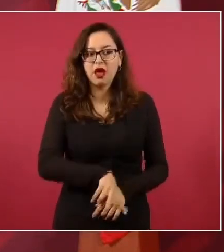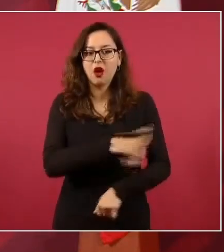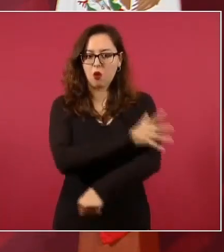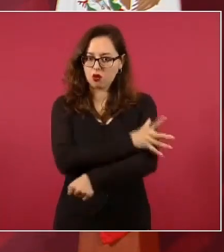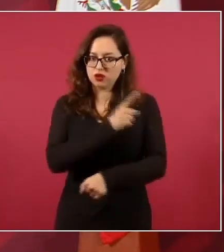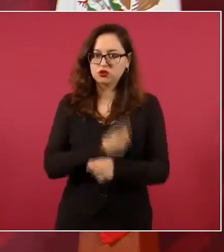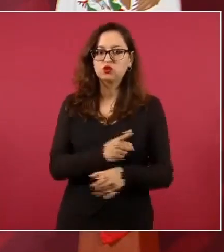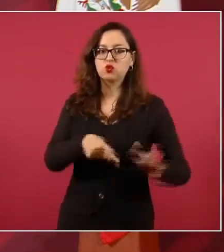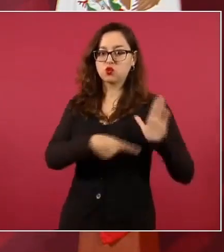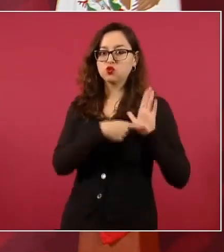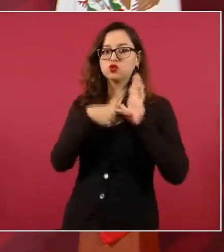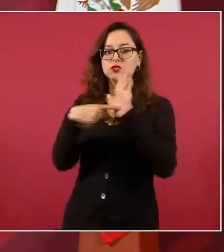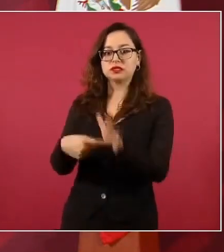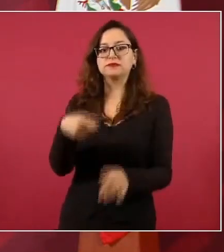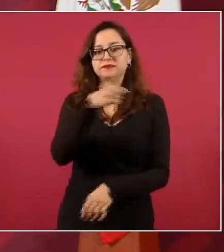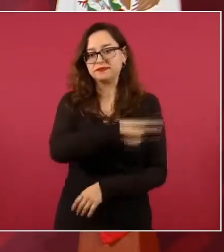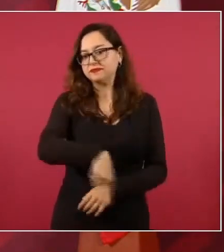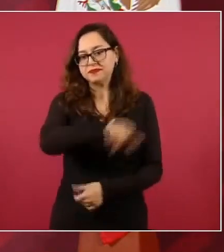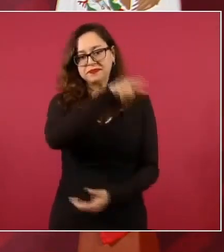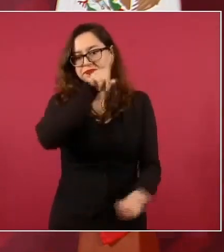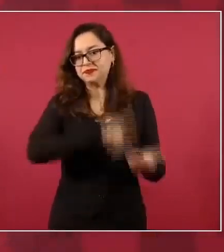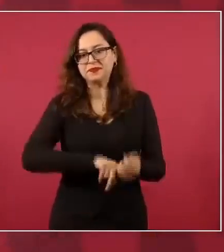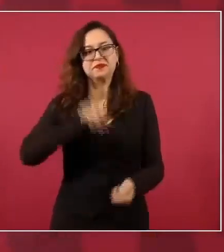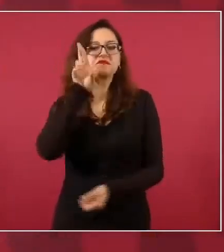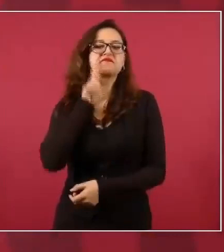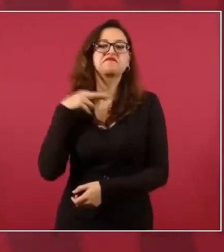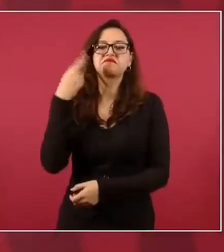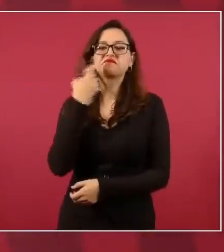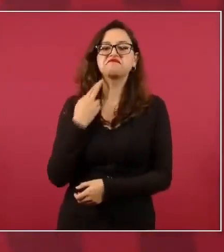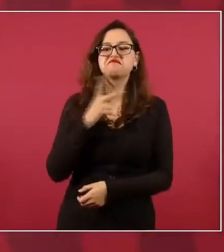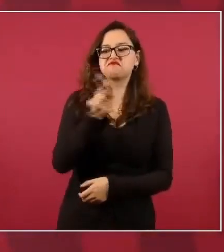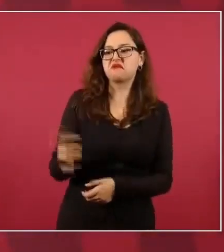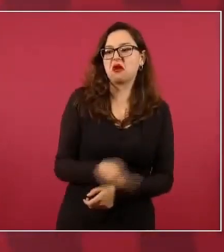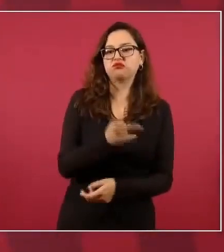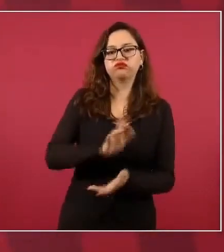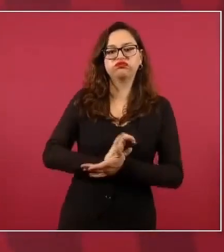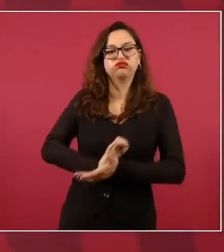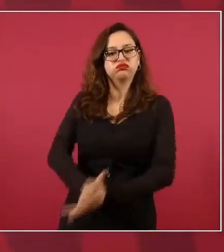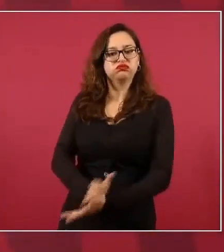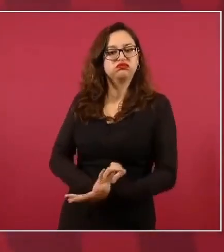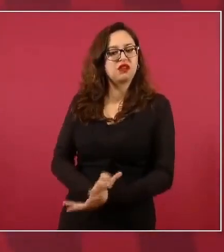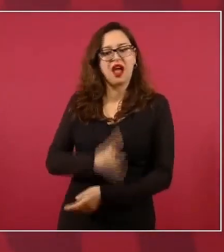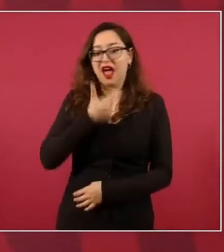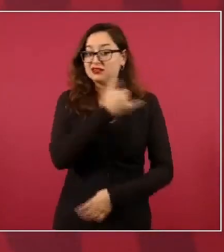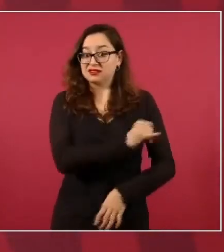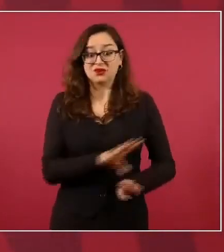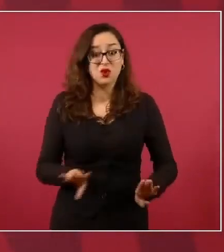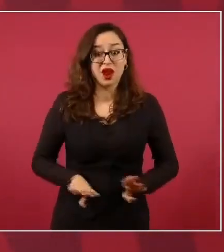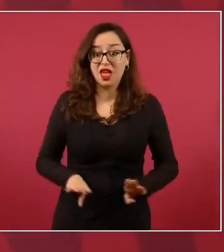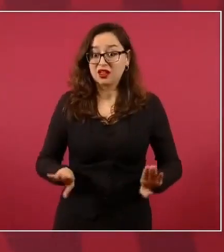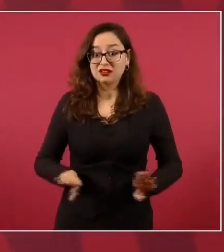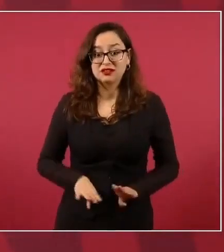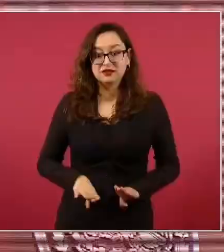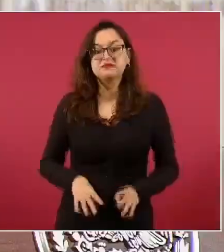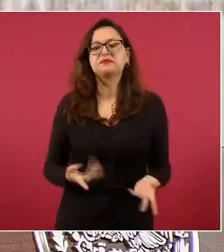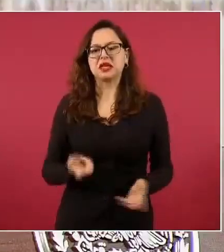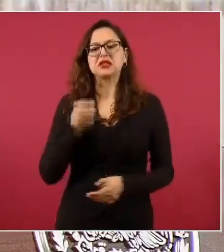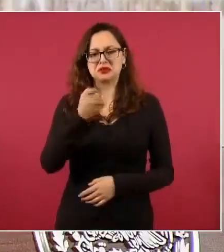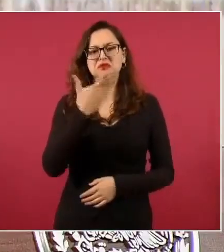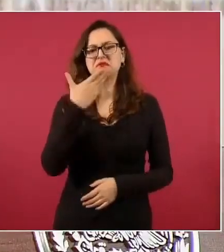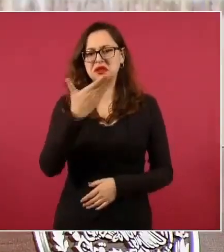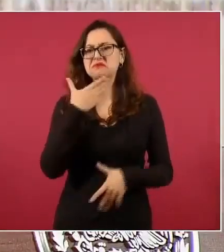Entonces es toda su molestia. Pero es muy bueno, es muy sano para el país,